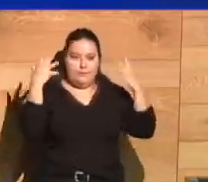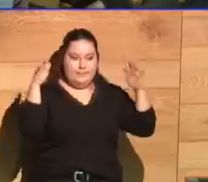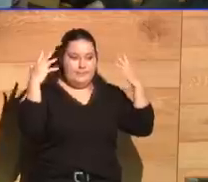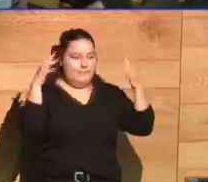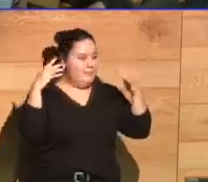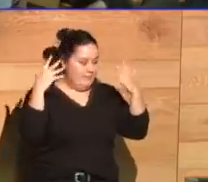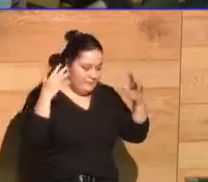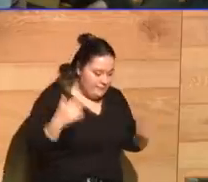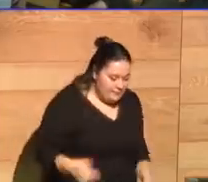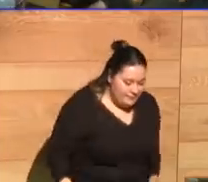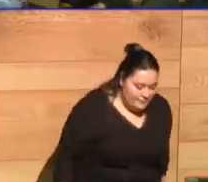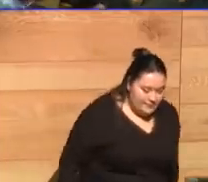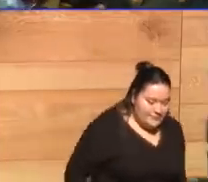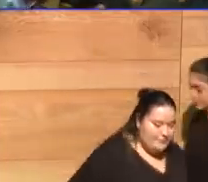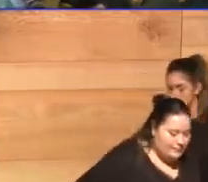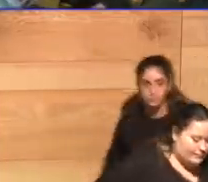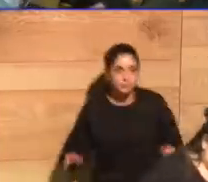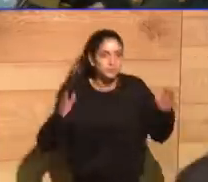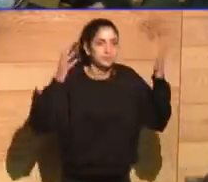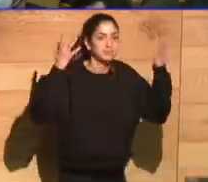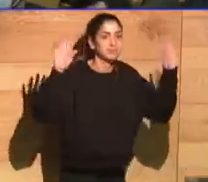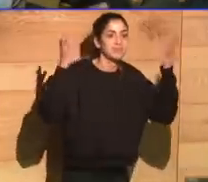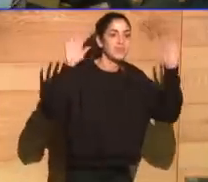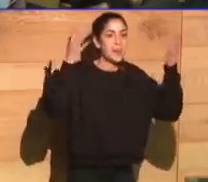Digo las tiendas.